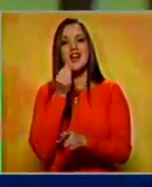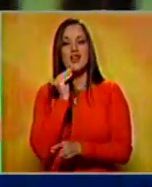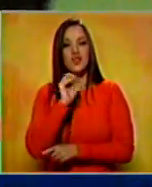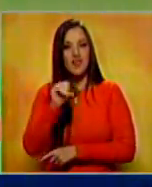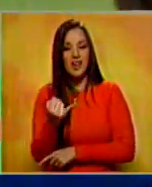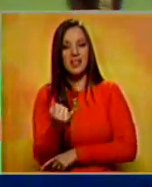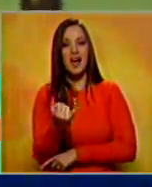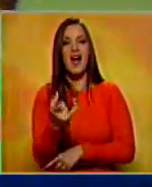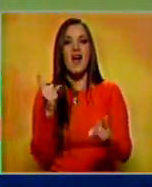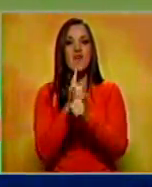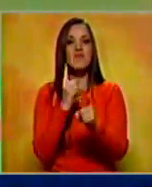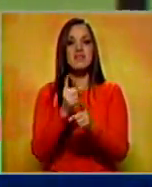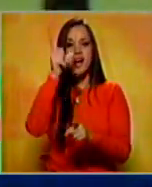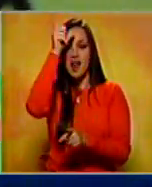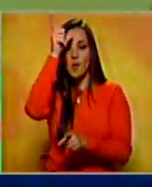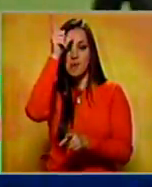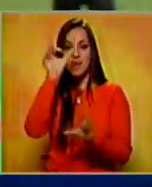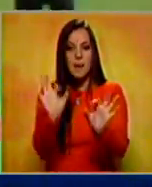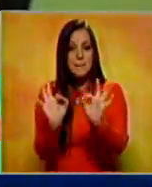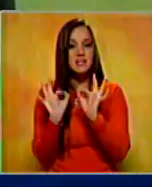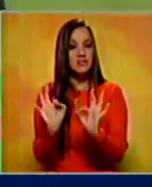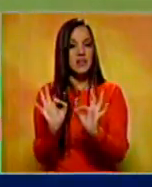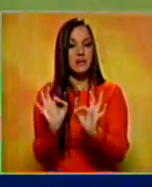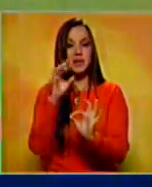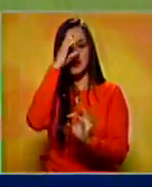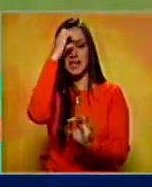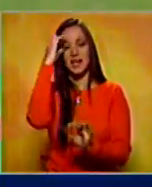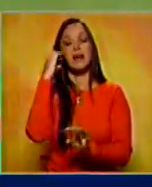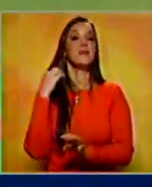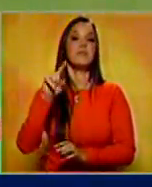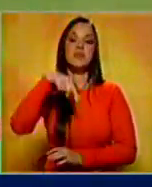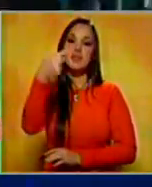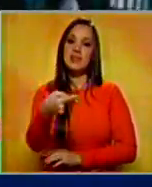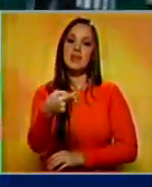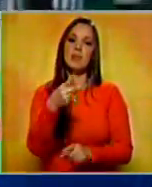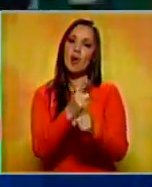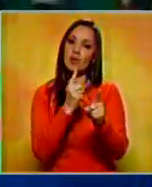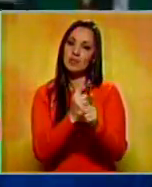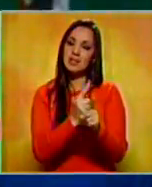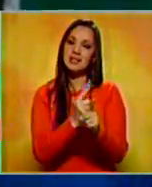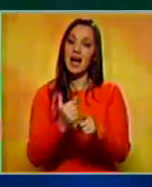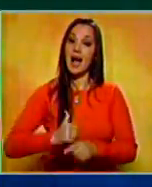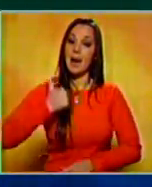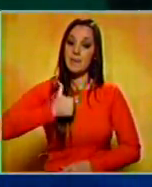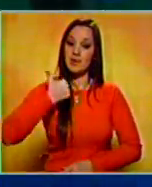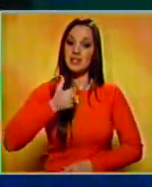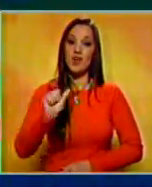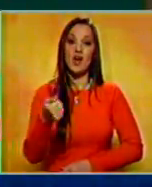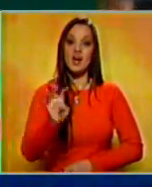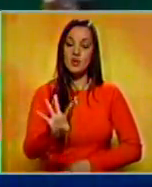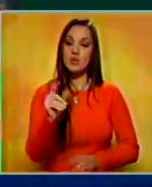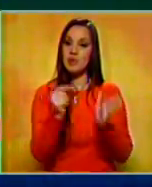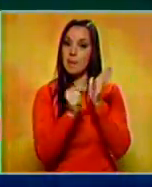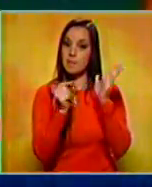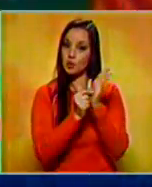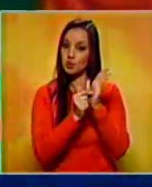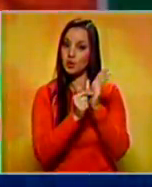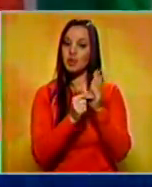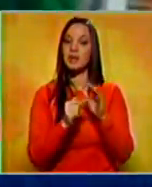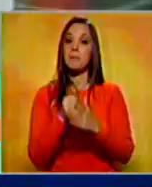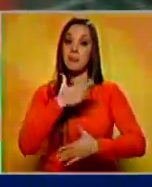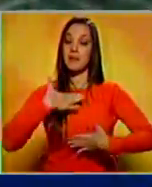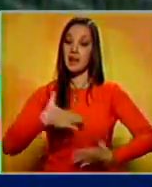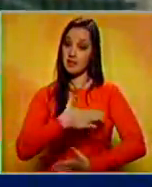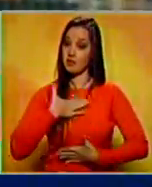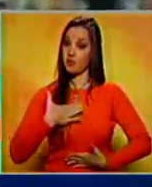choque ante los alemanes, enfocados casi exclusivamente en el pase a la siguiente ronda del torneo continental, aprovechando esos 14 puntos de ventaja de los que disfrutan